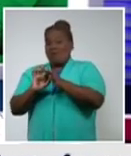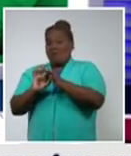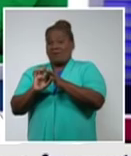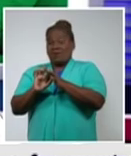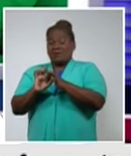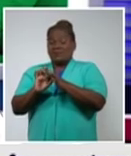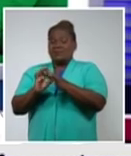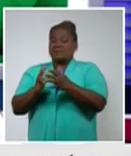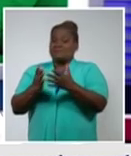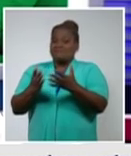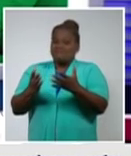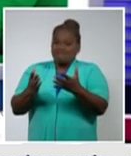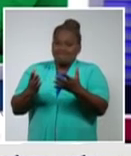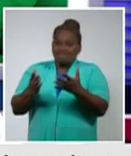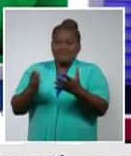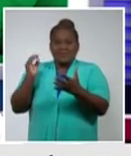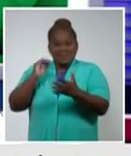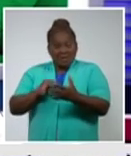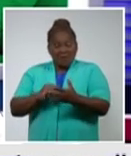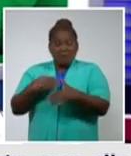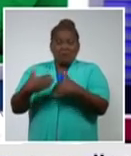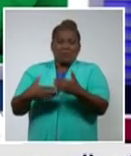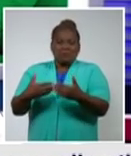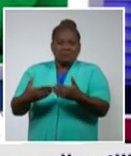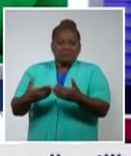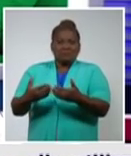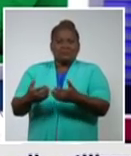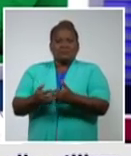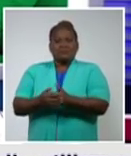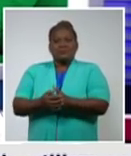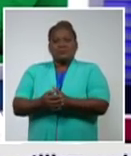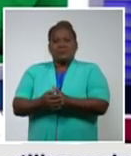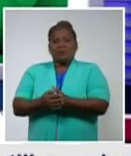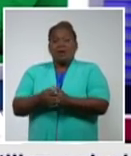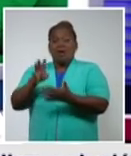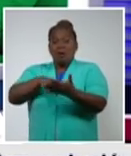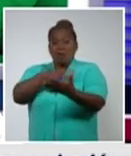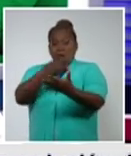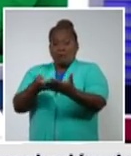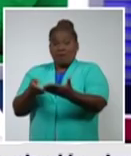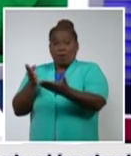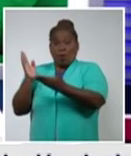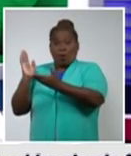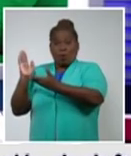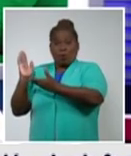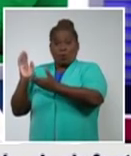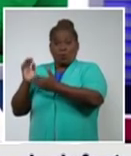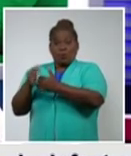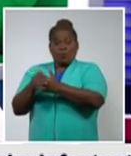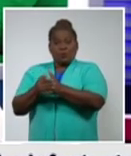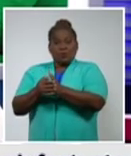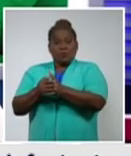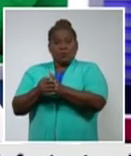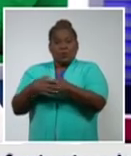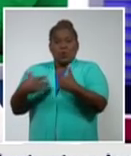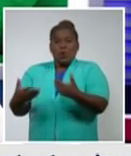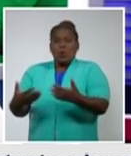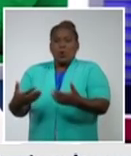de crítico. Finalmente, el gráfico del comportamiento de la